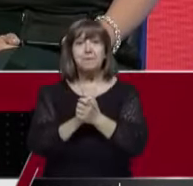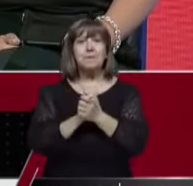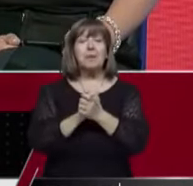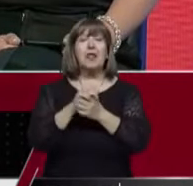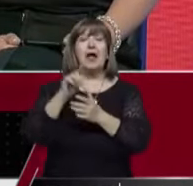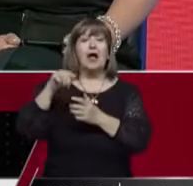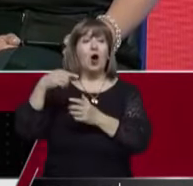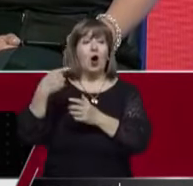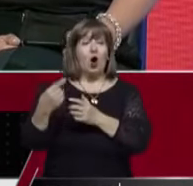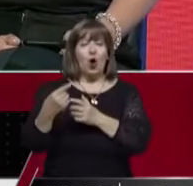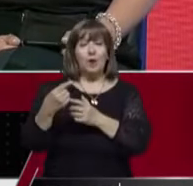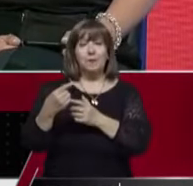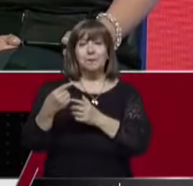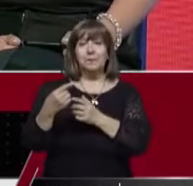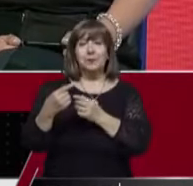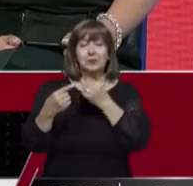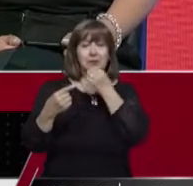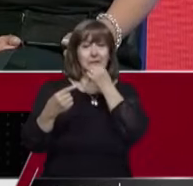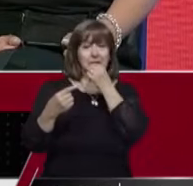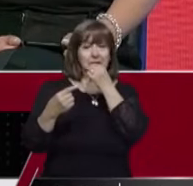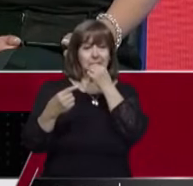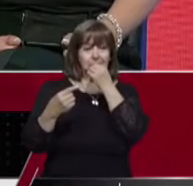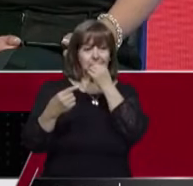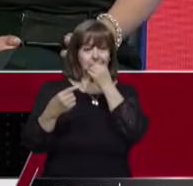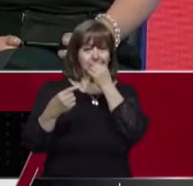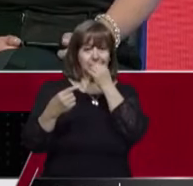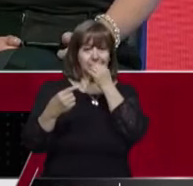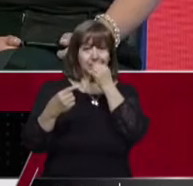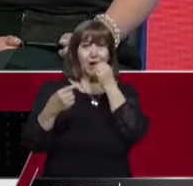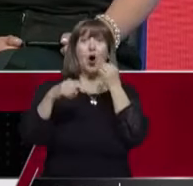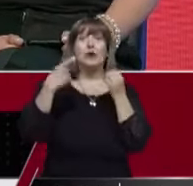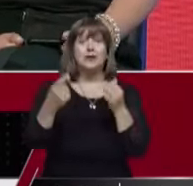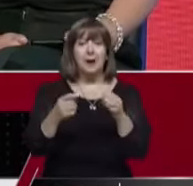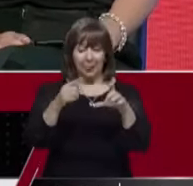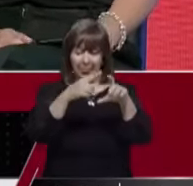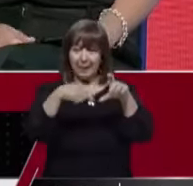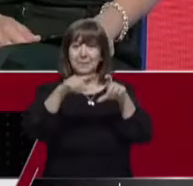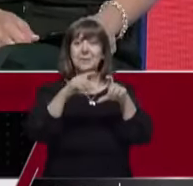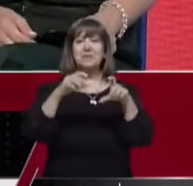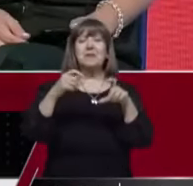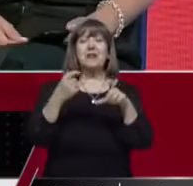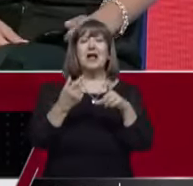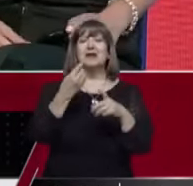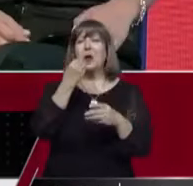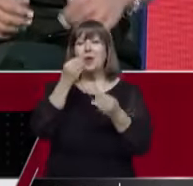que van a tener el nombre del eclipse. Se van a llamar las donas del eclipse. ¡Qué rico! Pizzas,